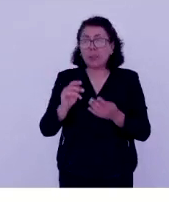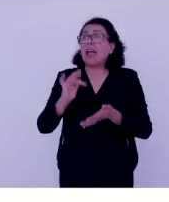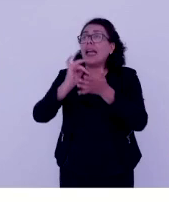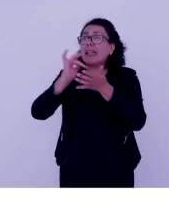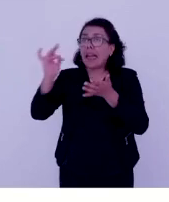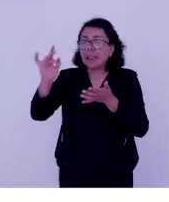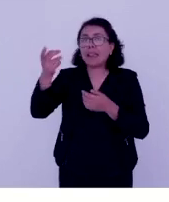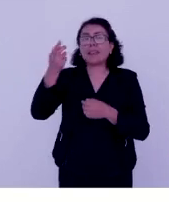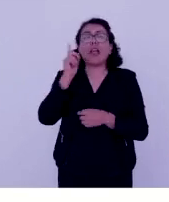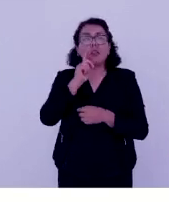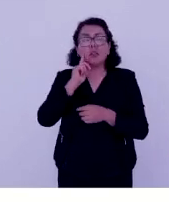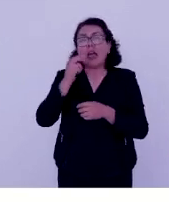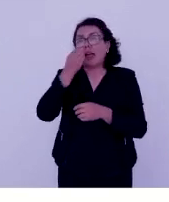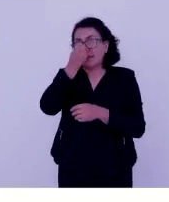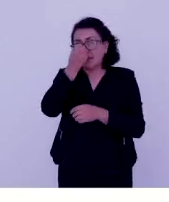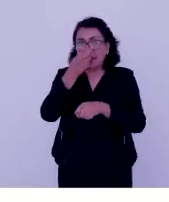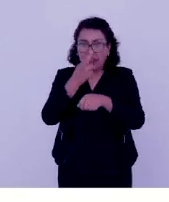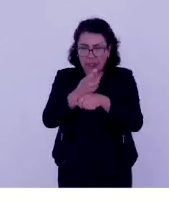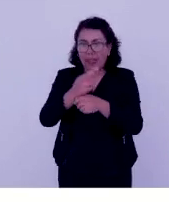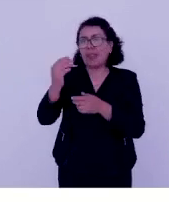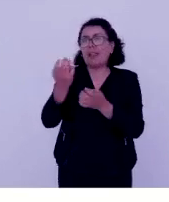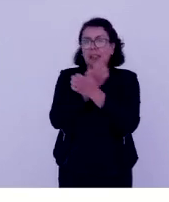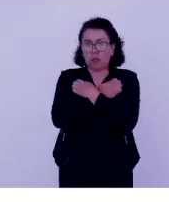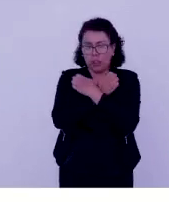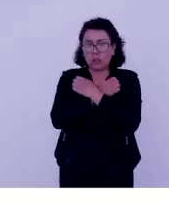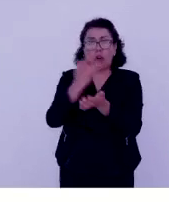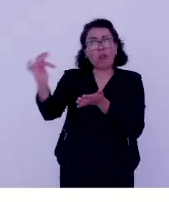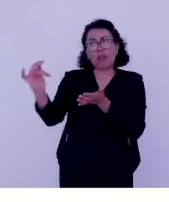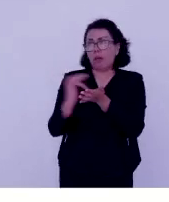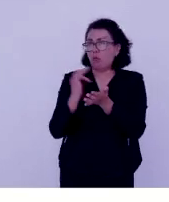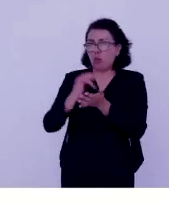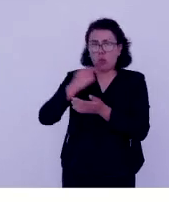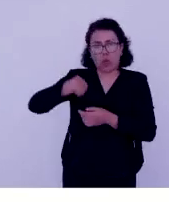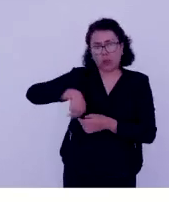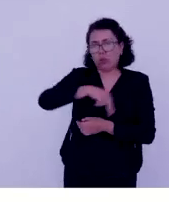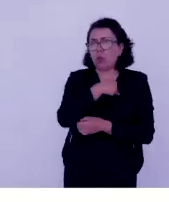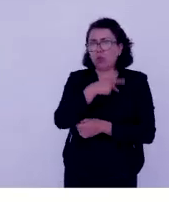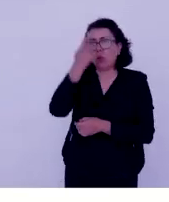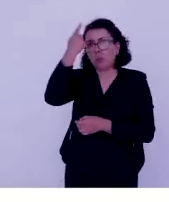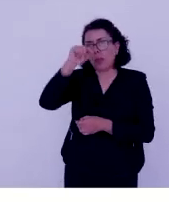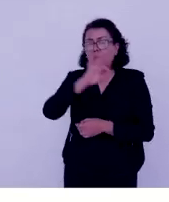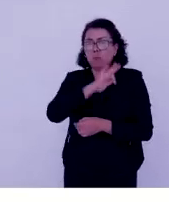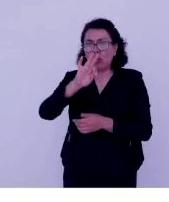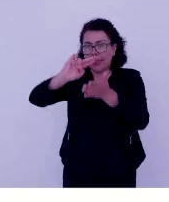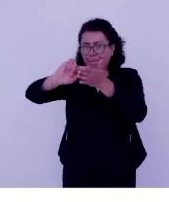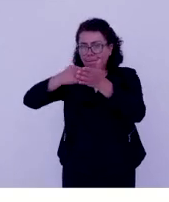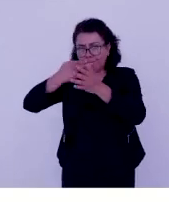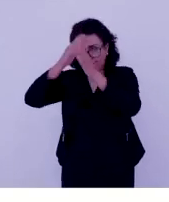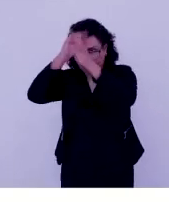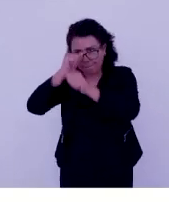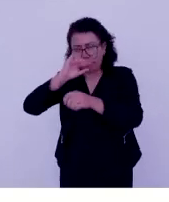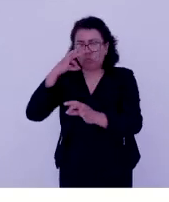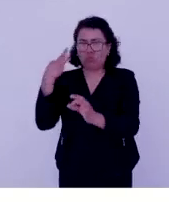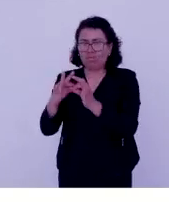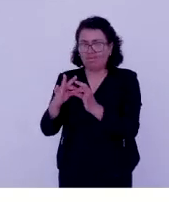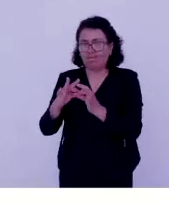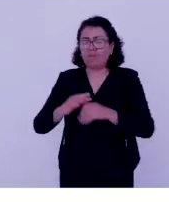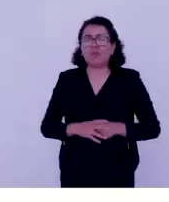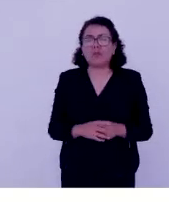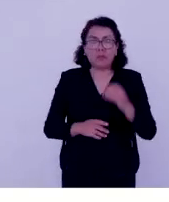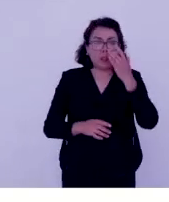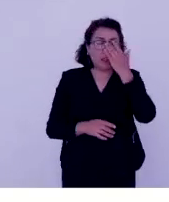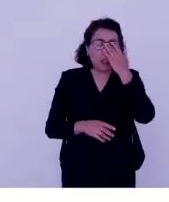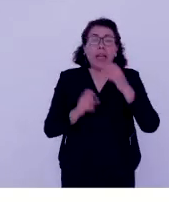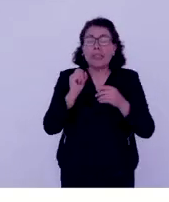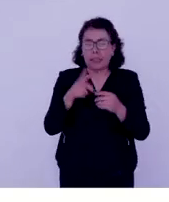de Educación del Estado de Querétaro por su colaboración para con el poder judicial Y lograr la firma de este importante convenio en